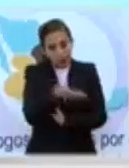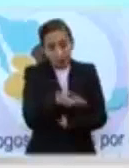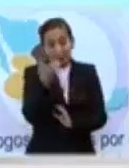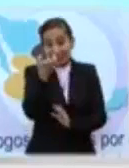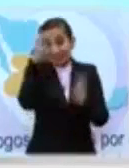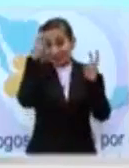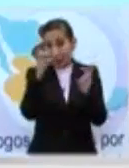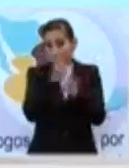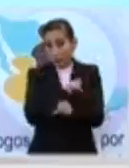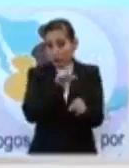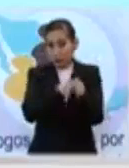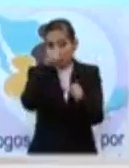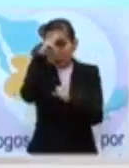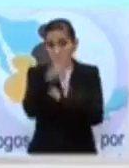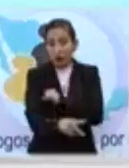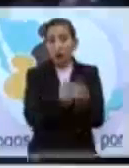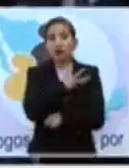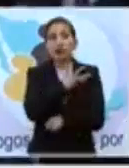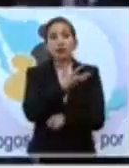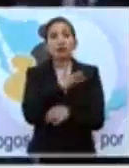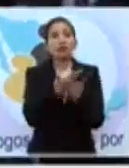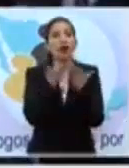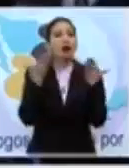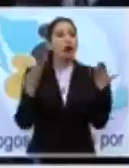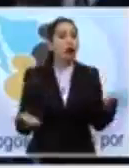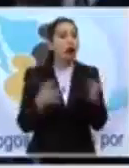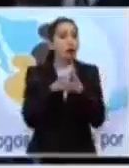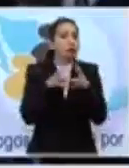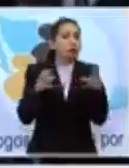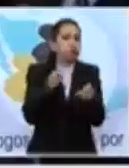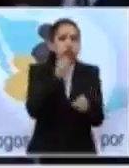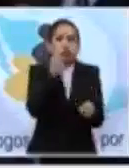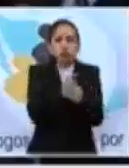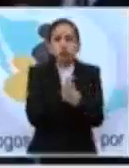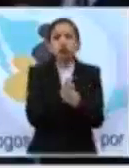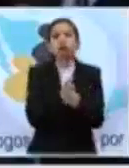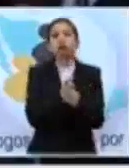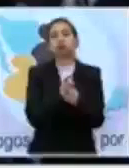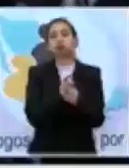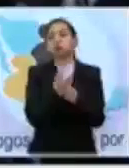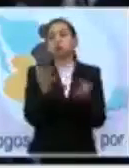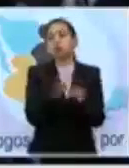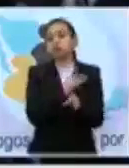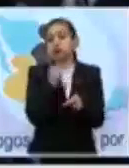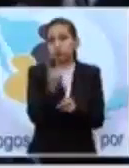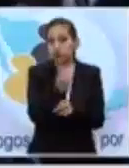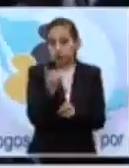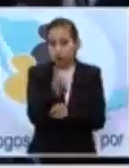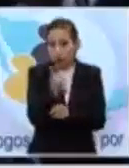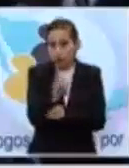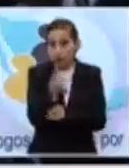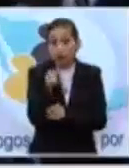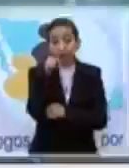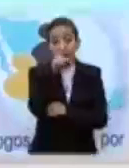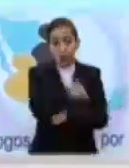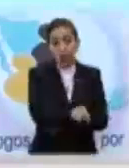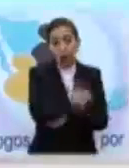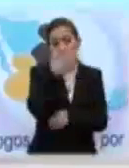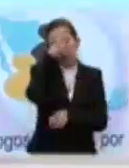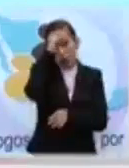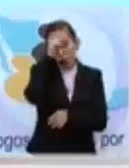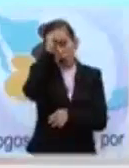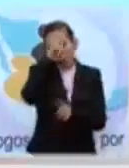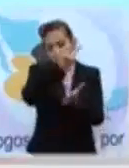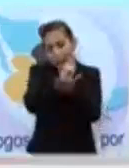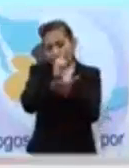tema en particular en México tenemos ahora una enorme oportunidad, porque dado que se han aprobado una serie de